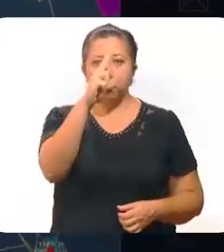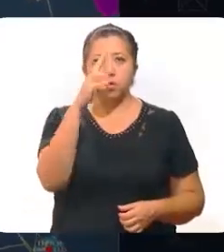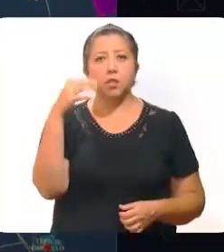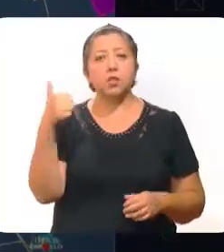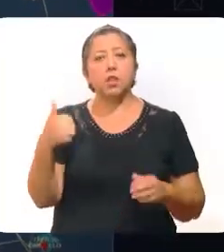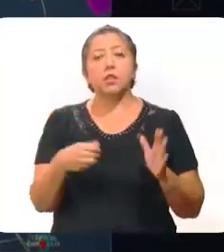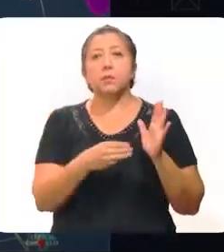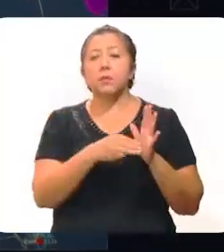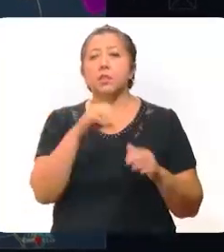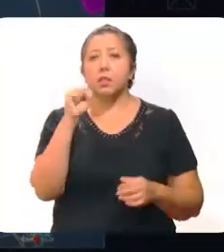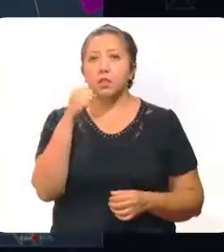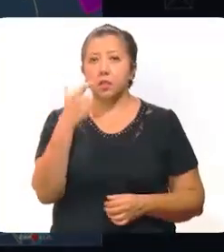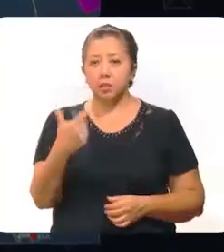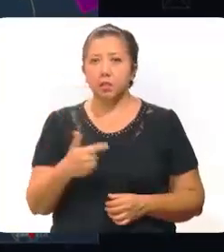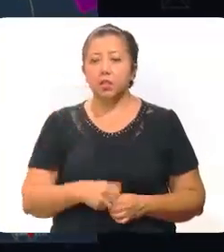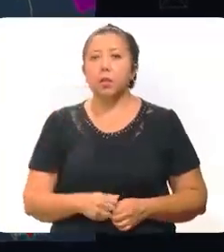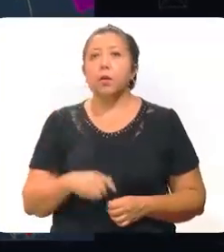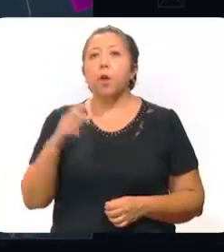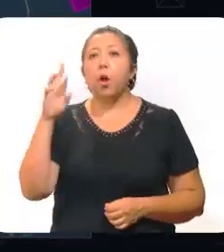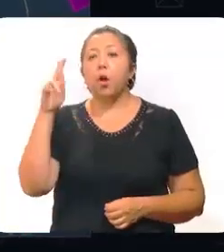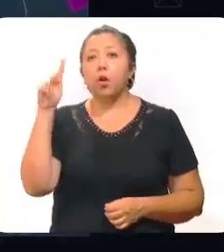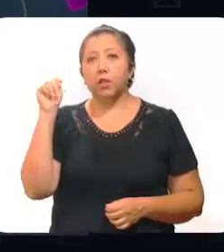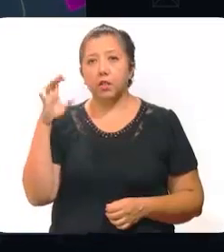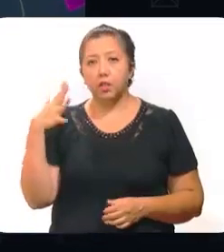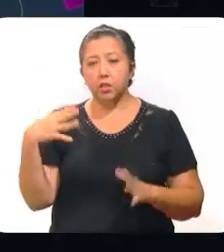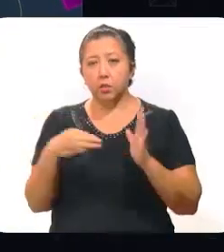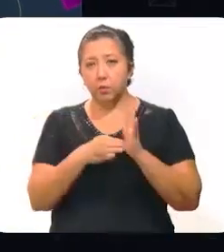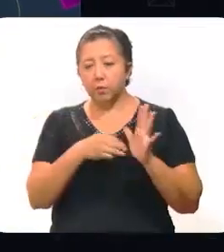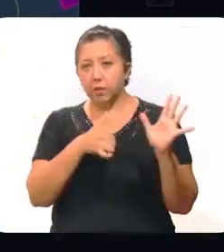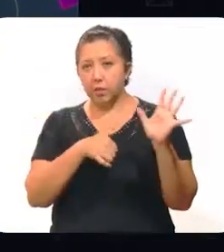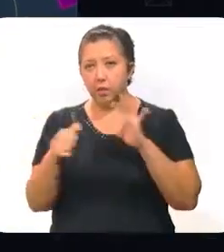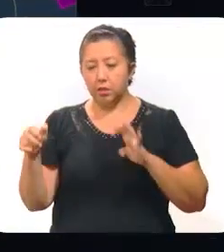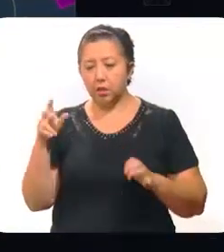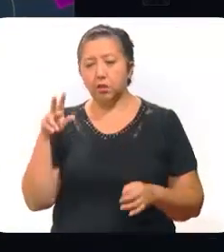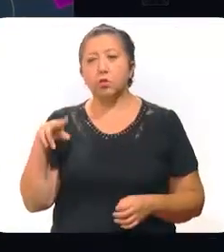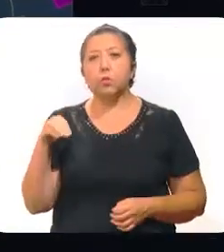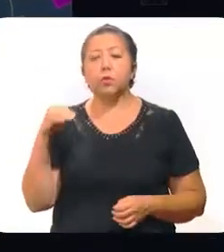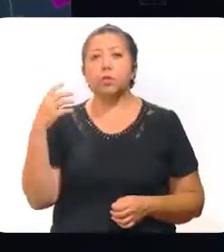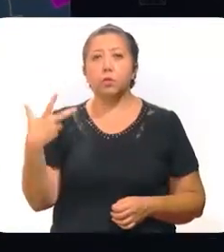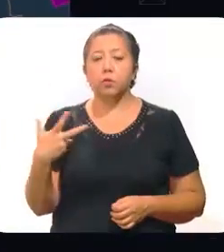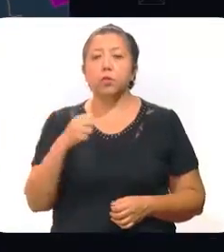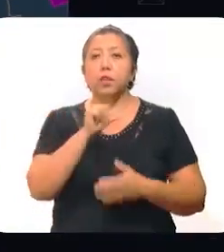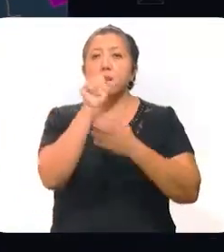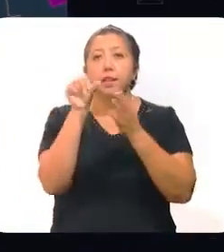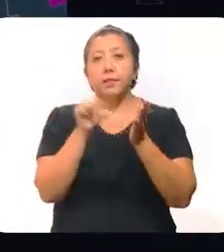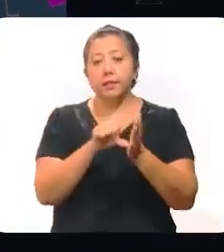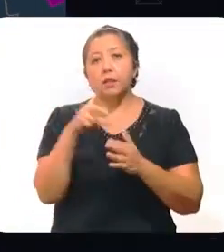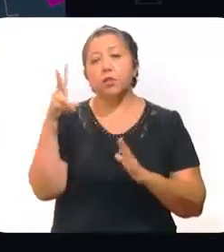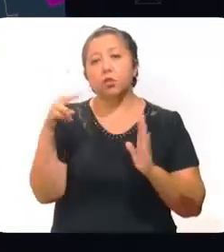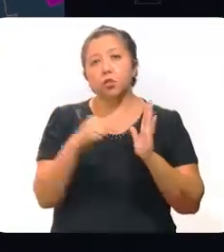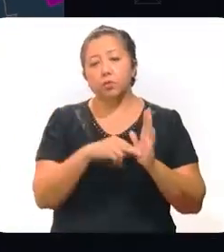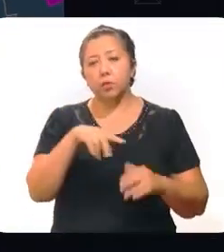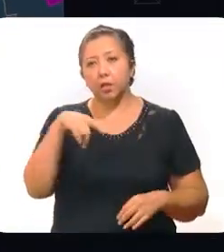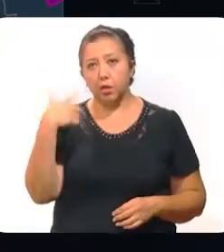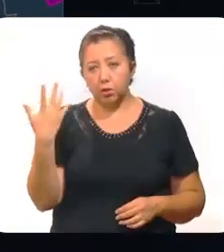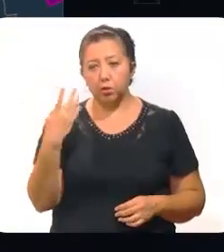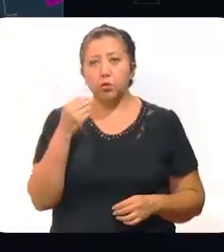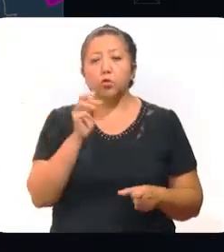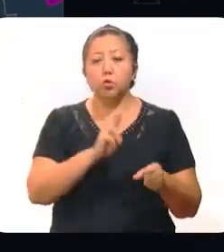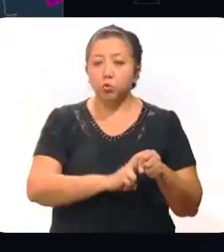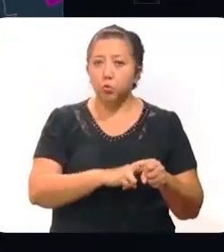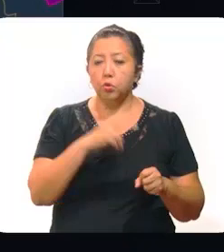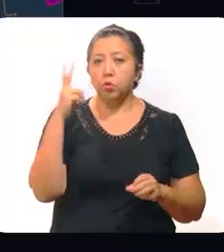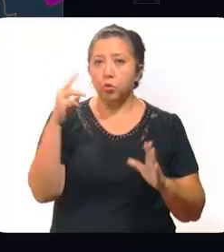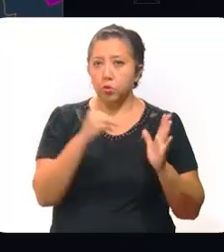norte 6.067, en la zona oriente 5.698, en la zona centro 2.014, en la zona